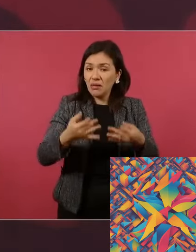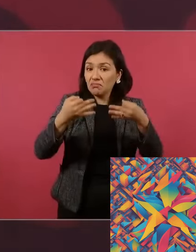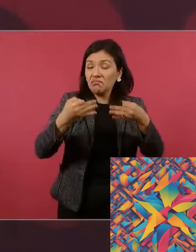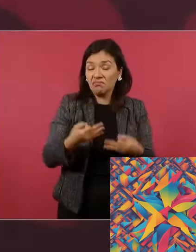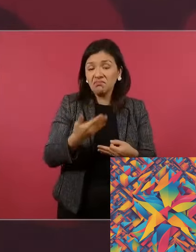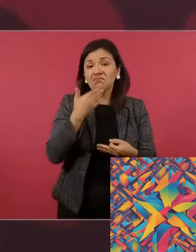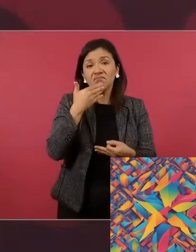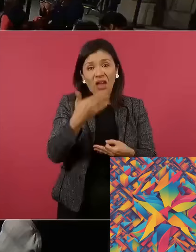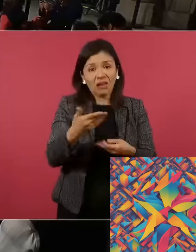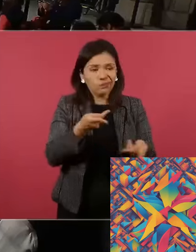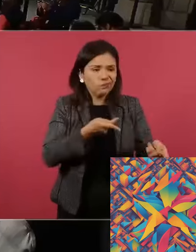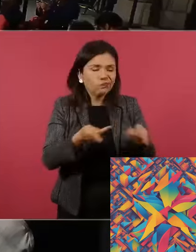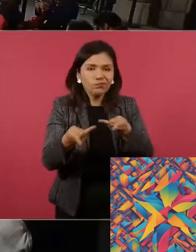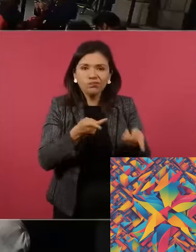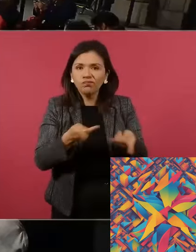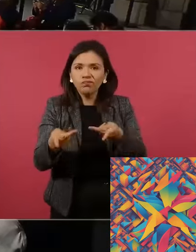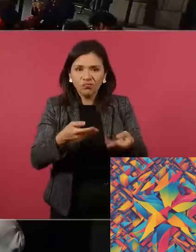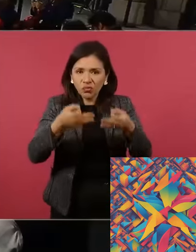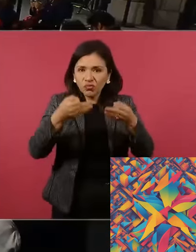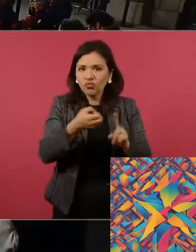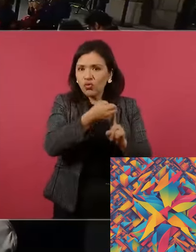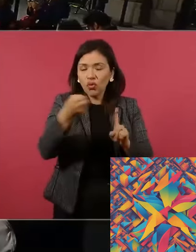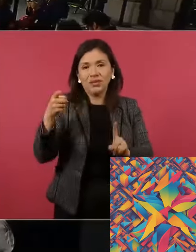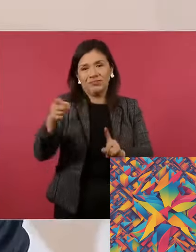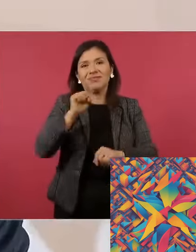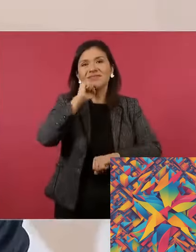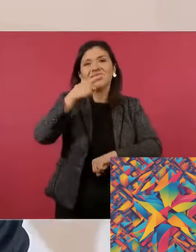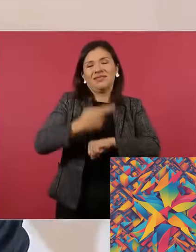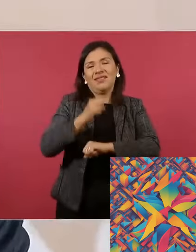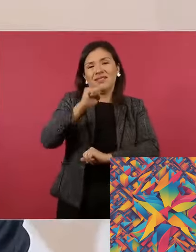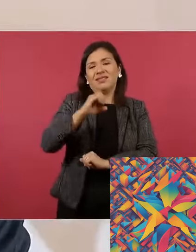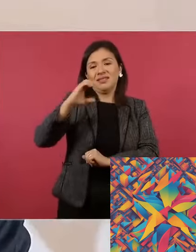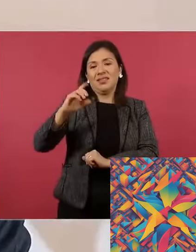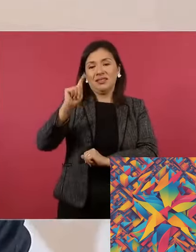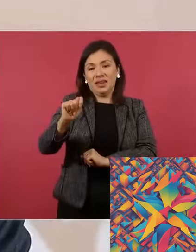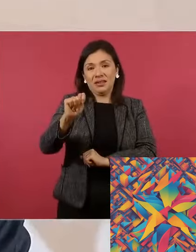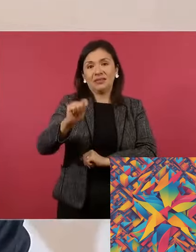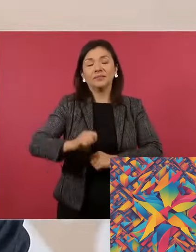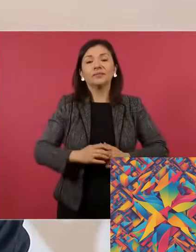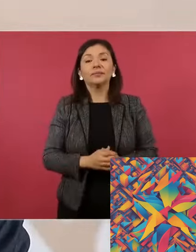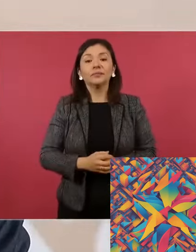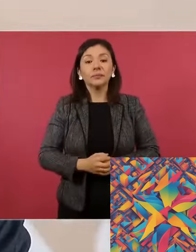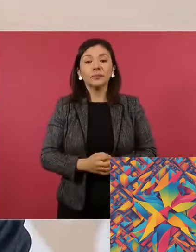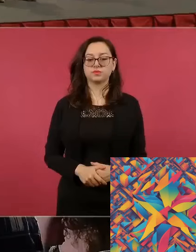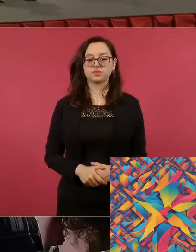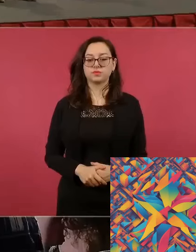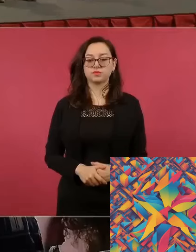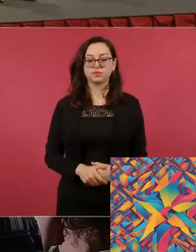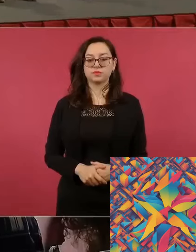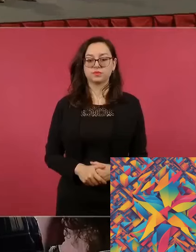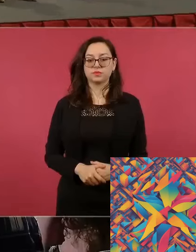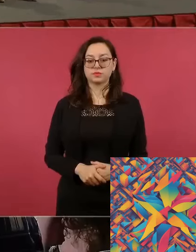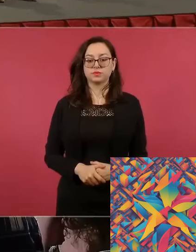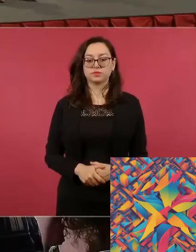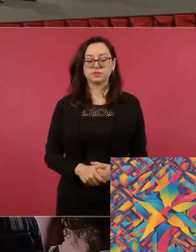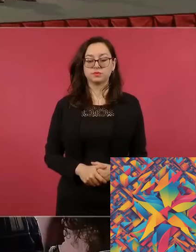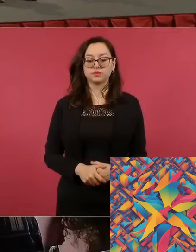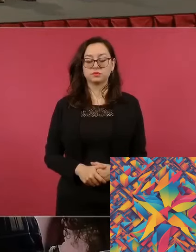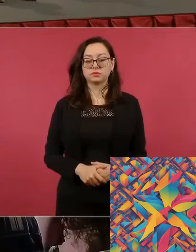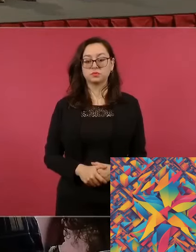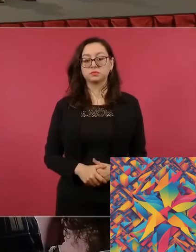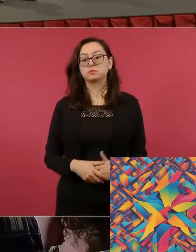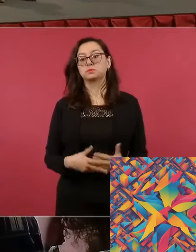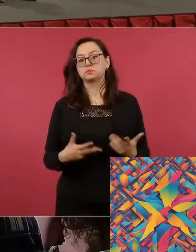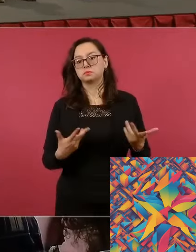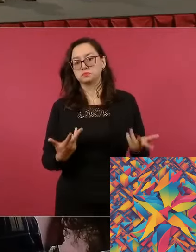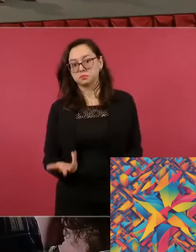que también subrayó la importancia de la transparencia y el diálogo abierto. Este tipo de momentos nos recuerdan que, aunque existan